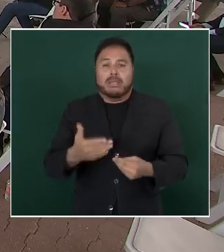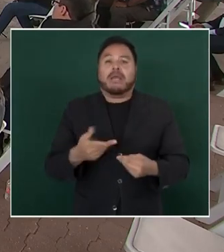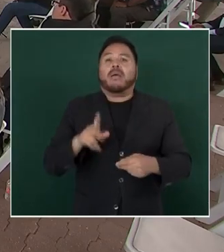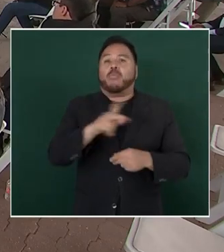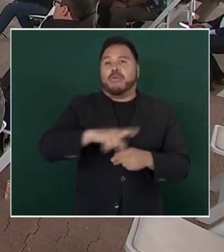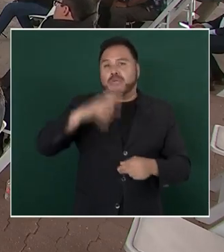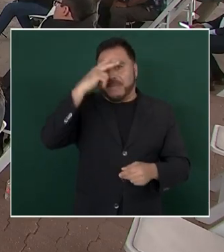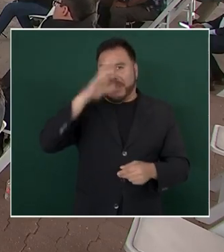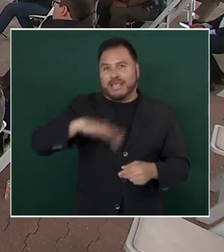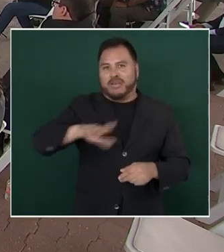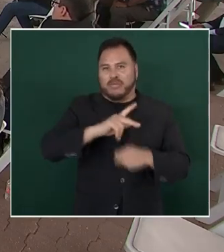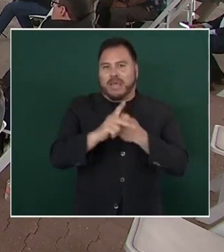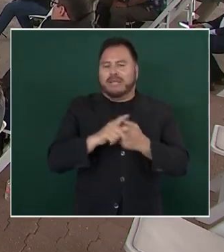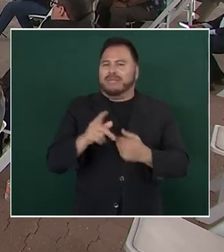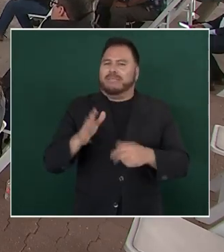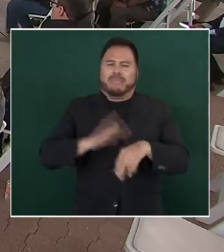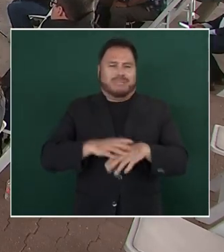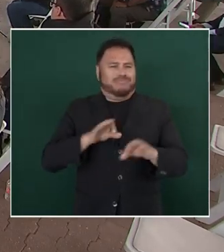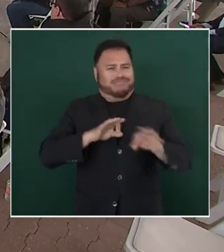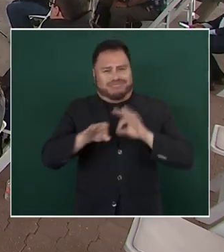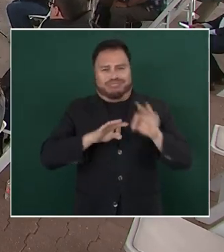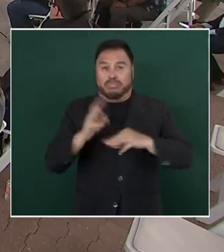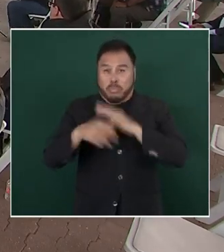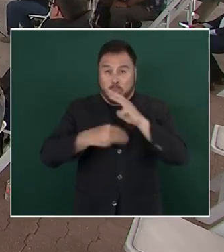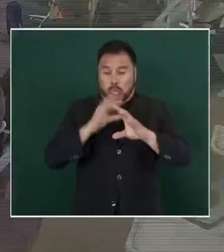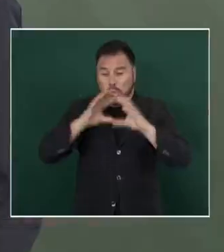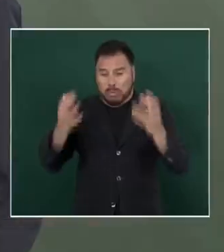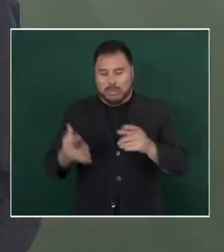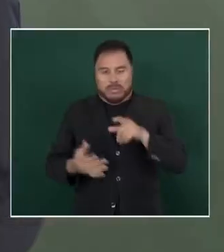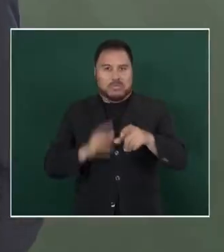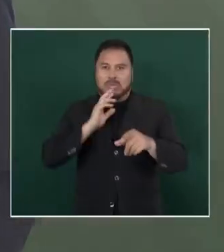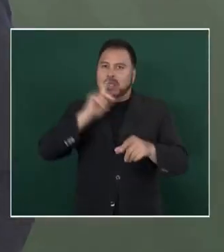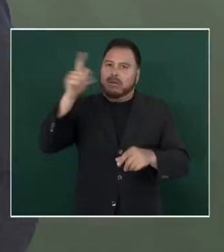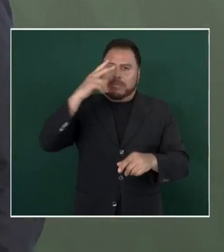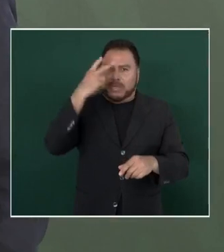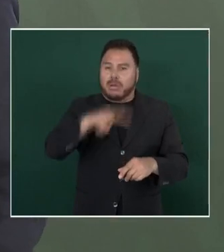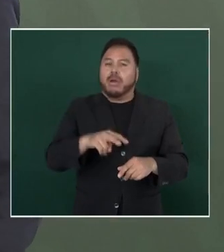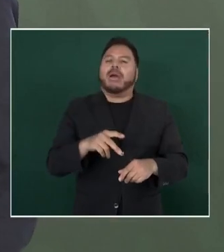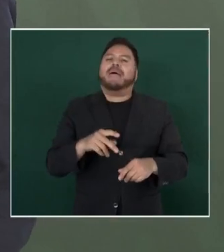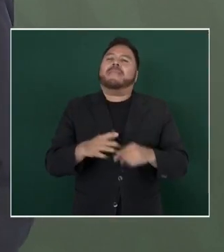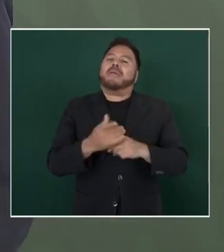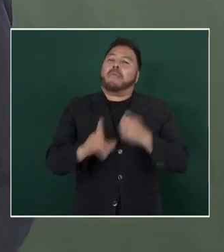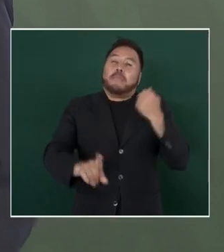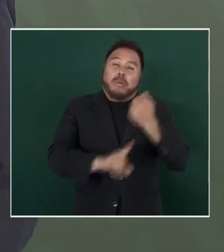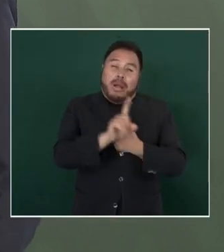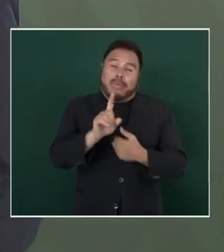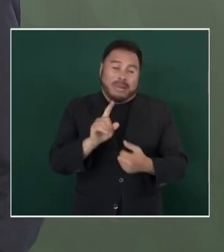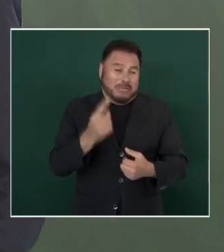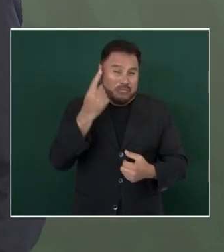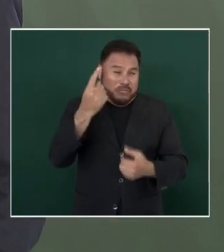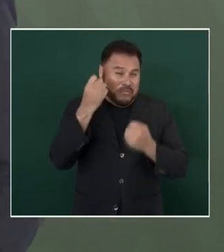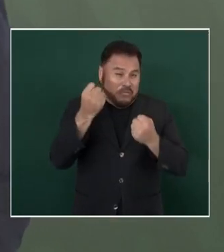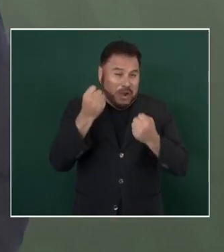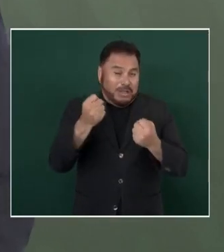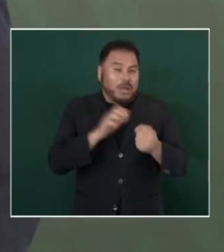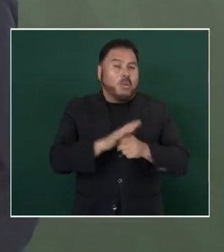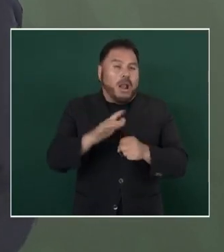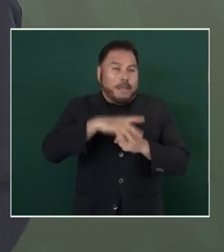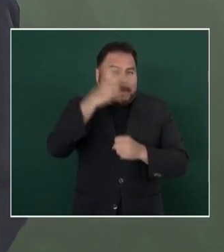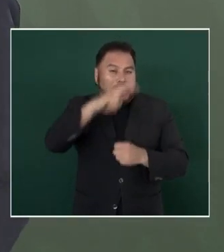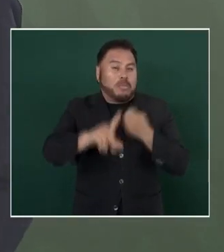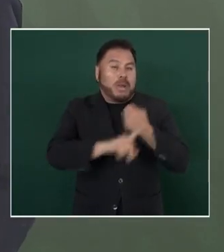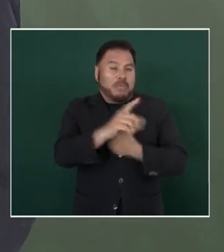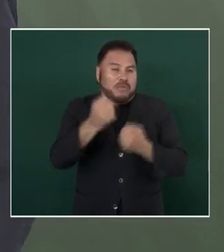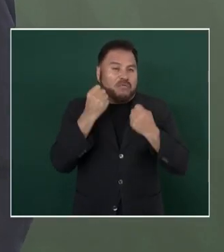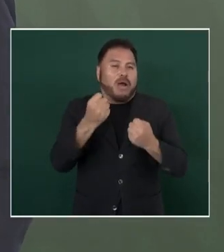pueblos más trabajadores del mundo. El único problema que teníamos, el único